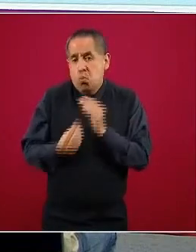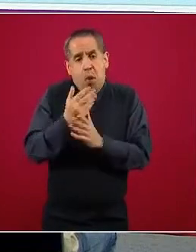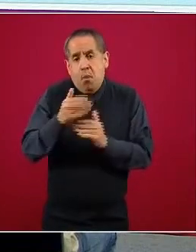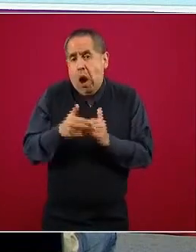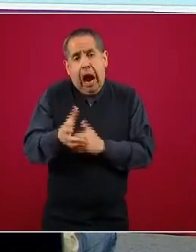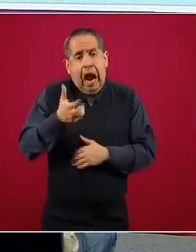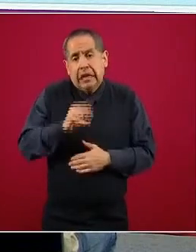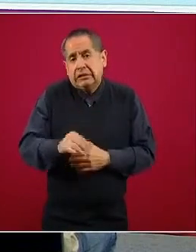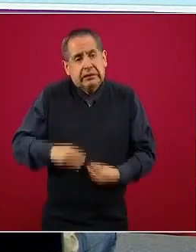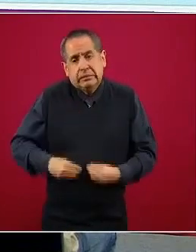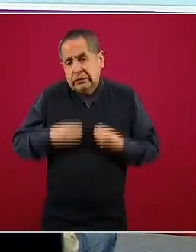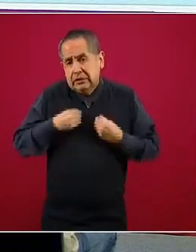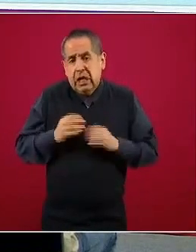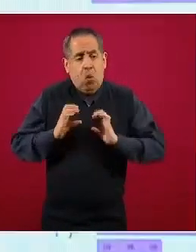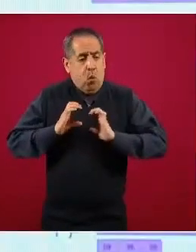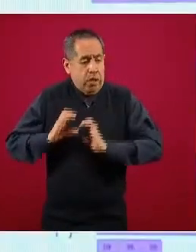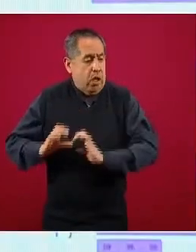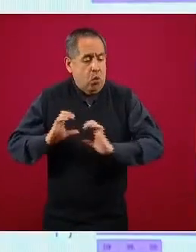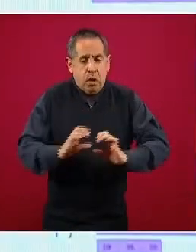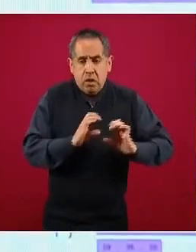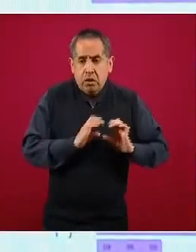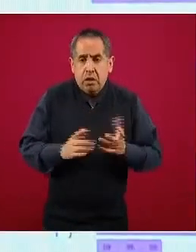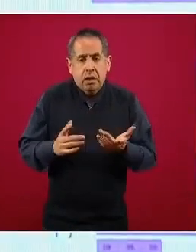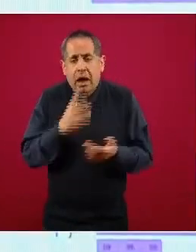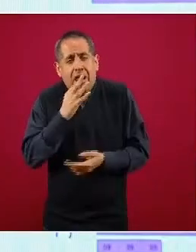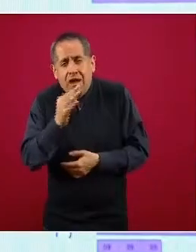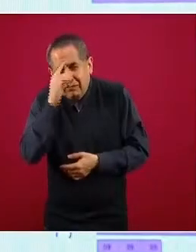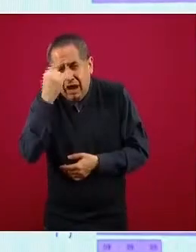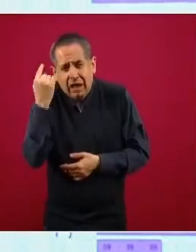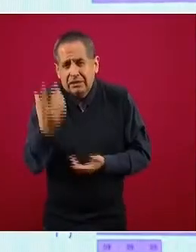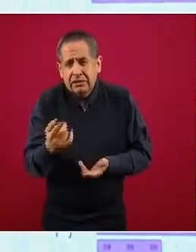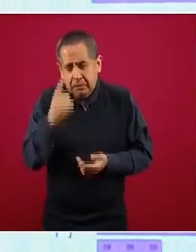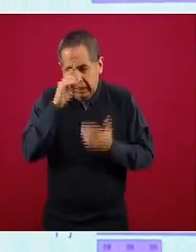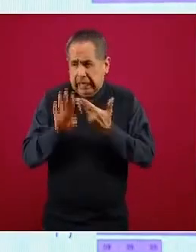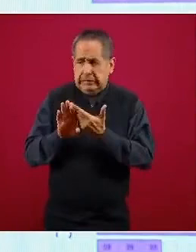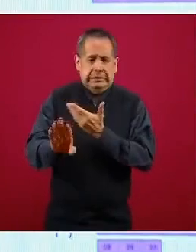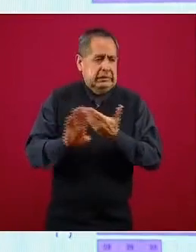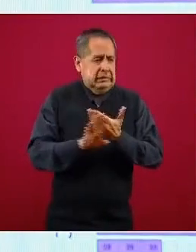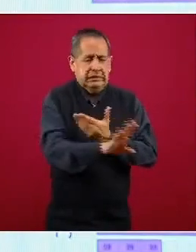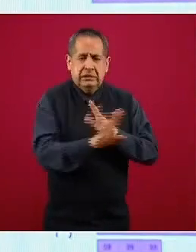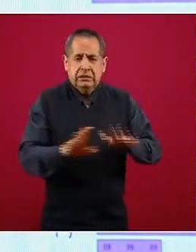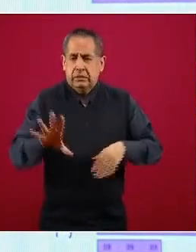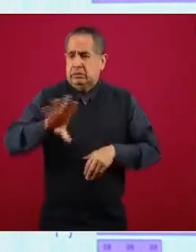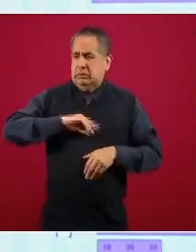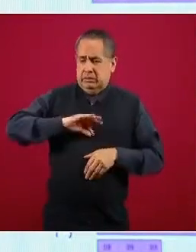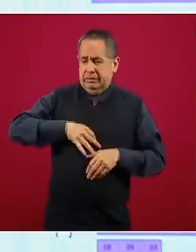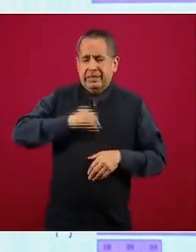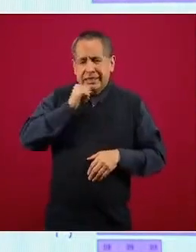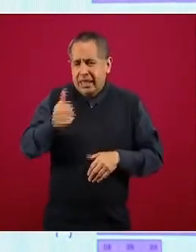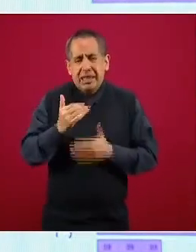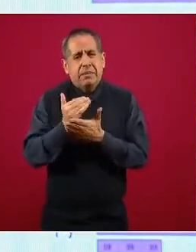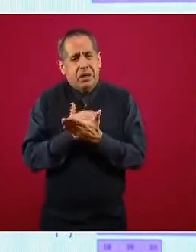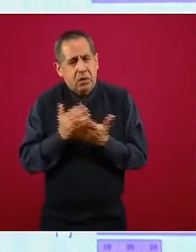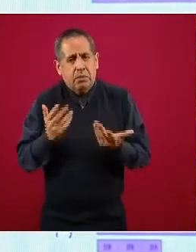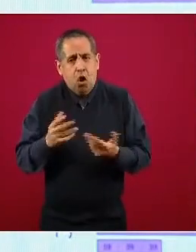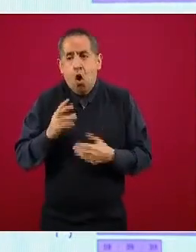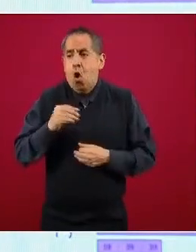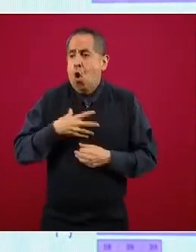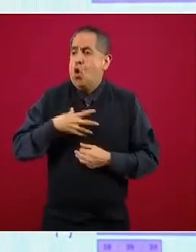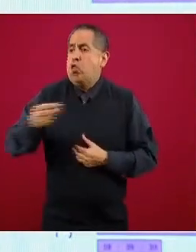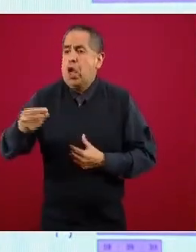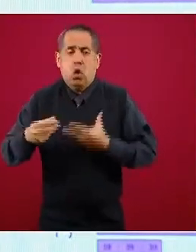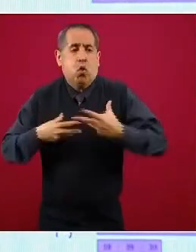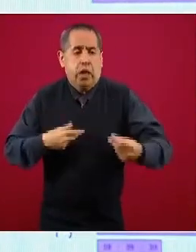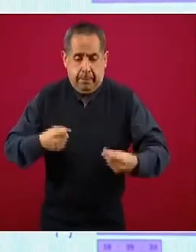cuidados indispensables, que son relativamente básicos, para lograr que no nos contagiemos y no contagiemos a